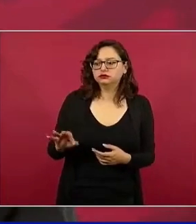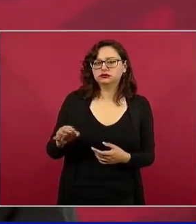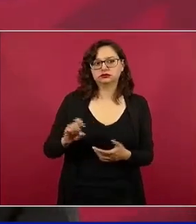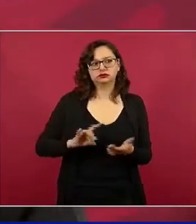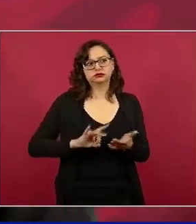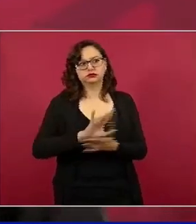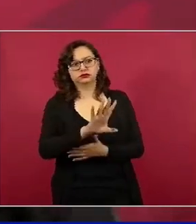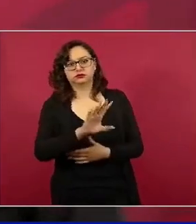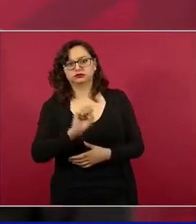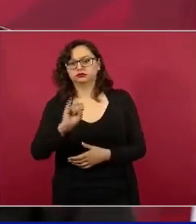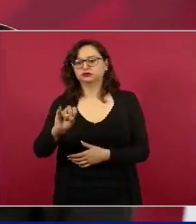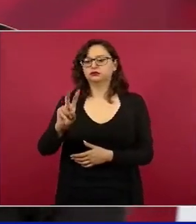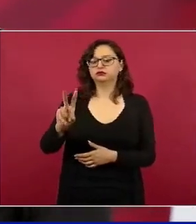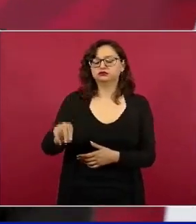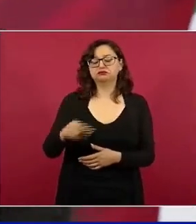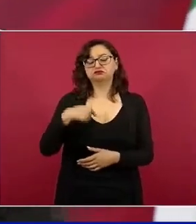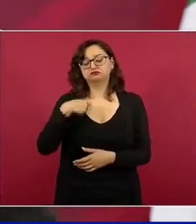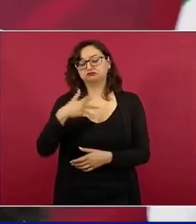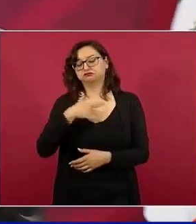del presidente,